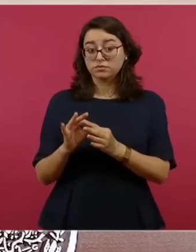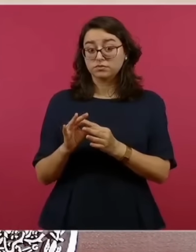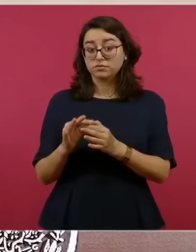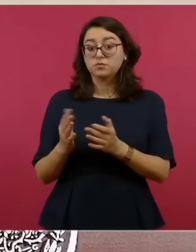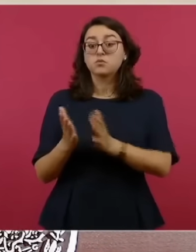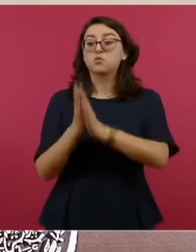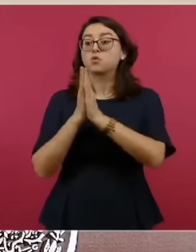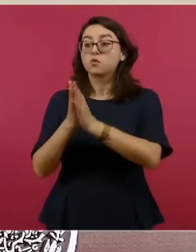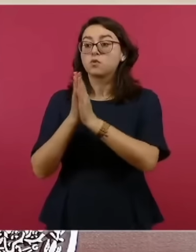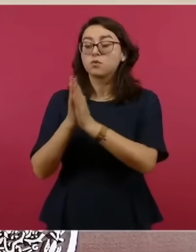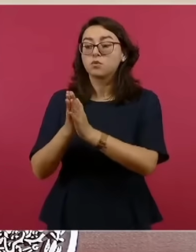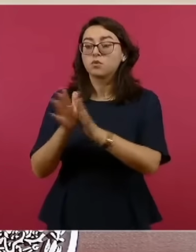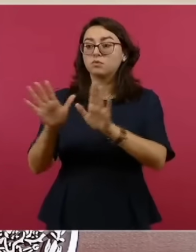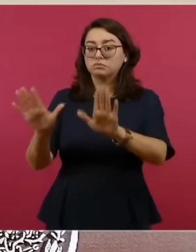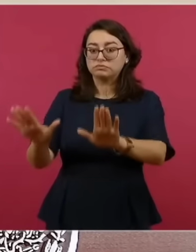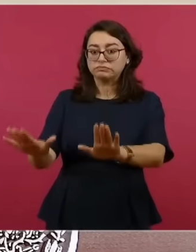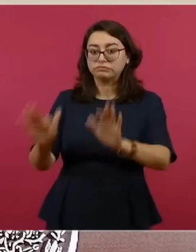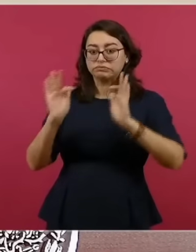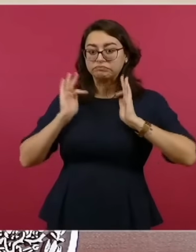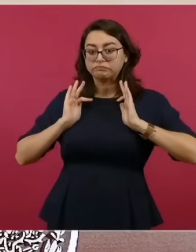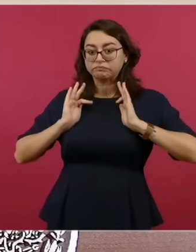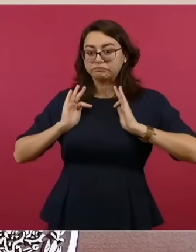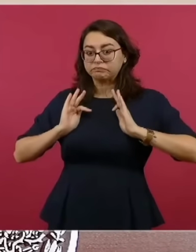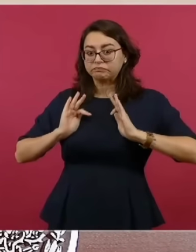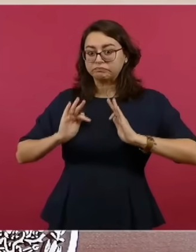a no caer en ninguna provocación